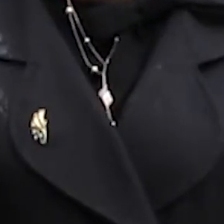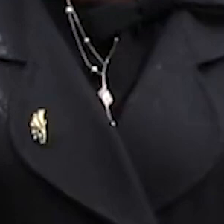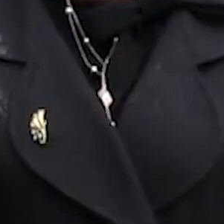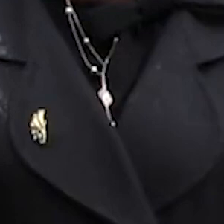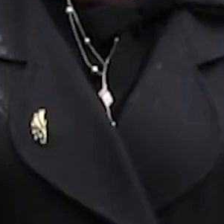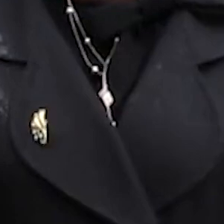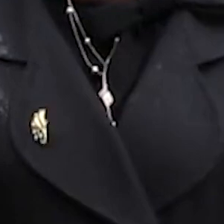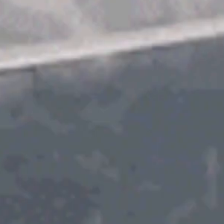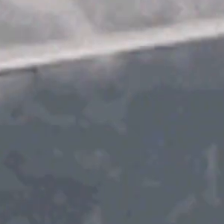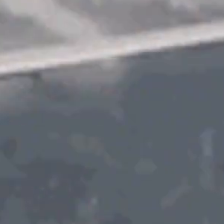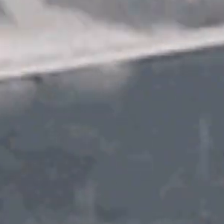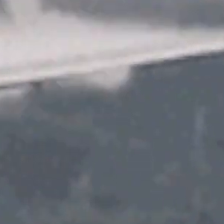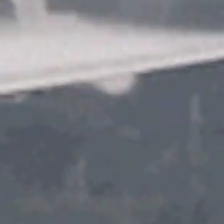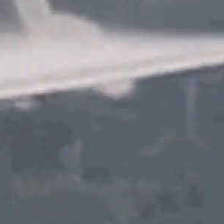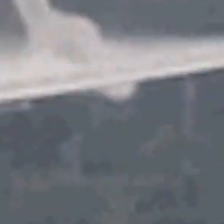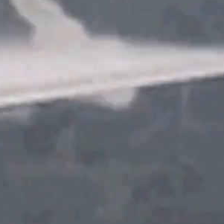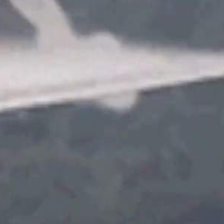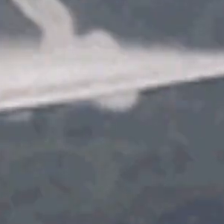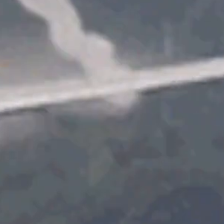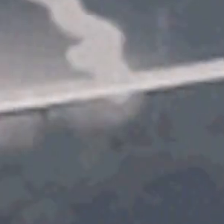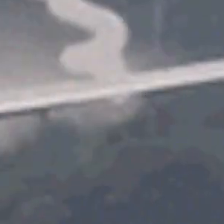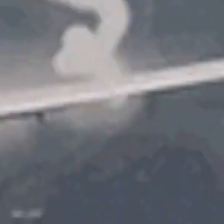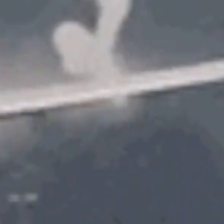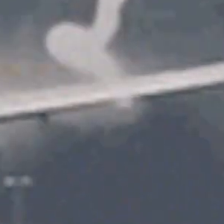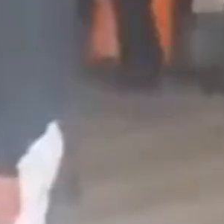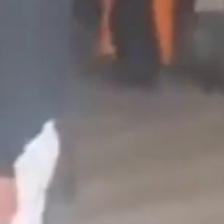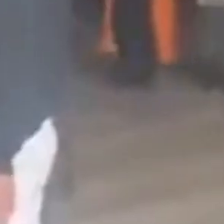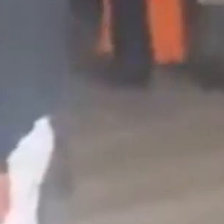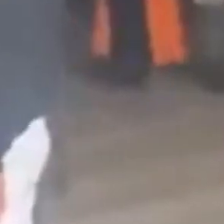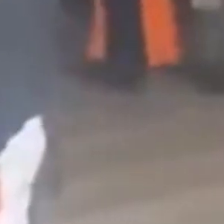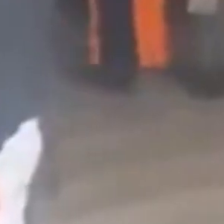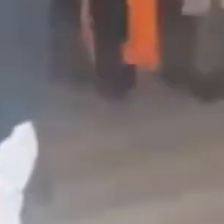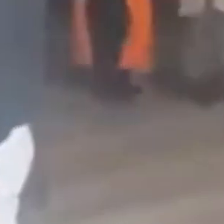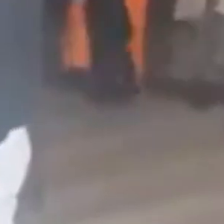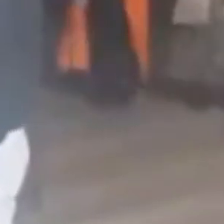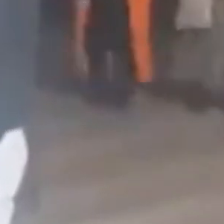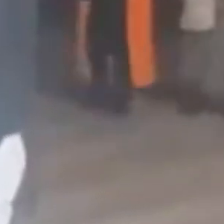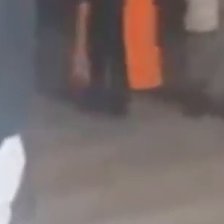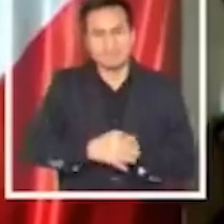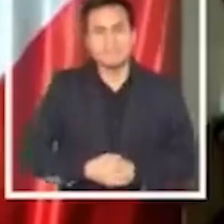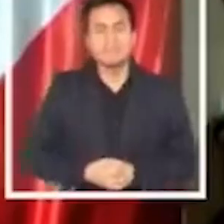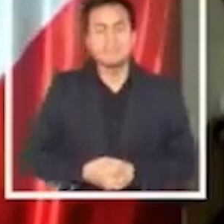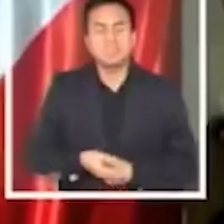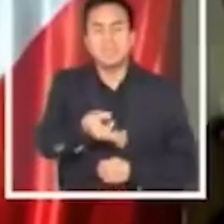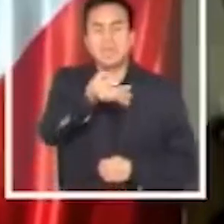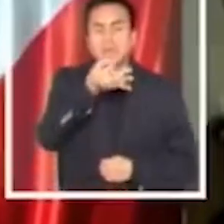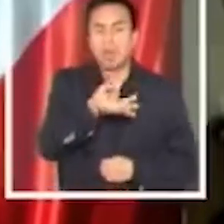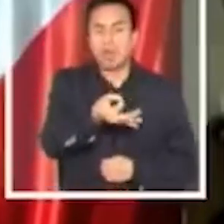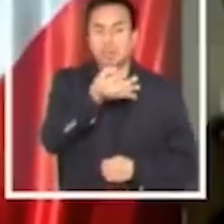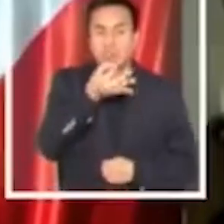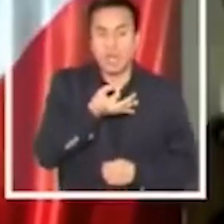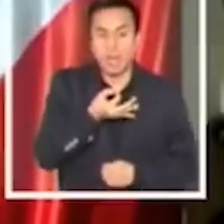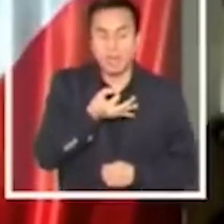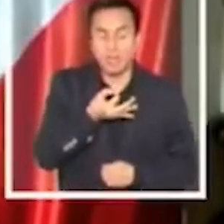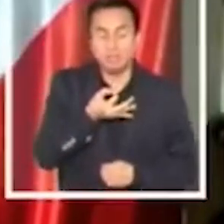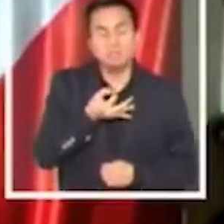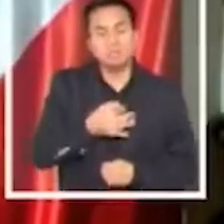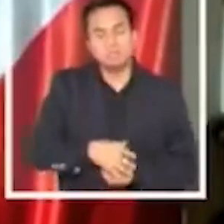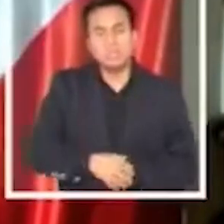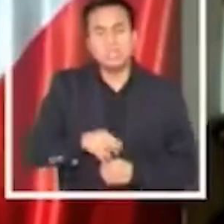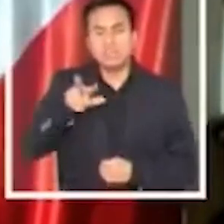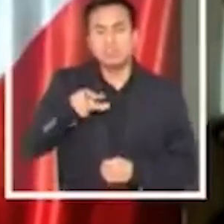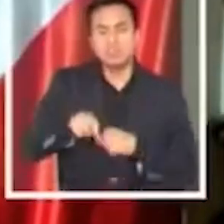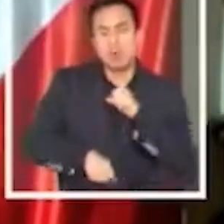todo el mundo. Tras su visita al país sudamericano, se reunió con el mandatario de Chile, Gabriel Boric, para tratar temas que vinculan